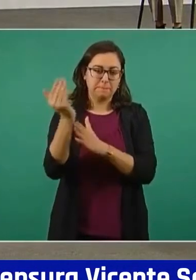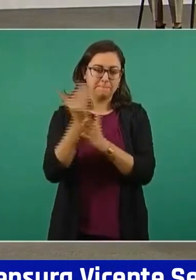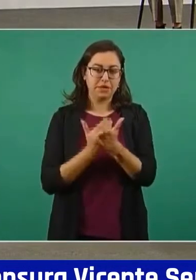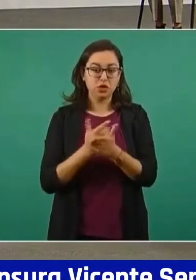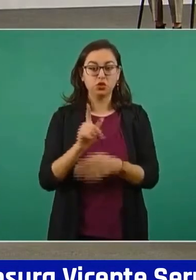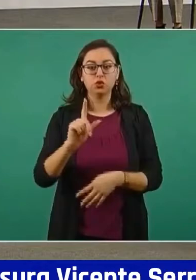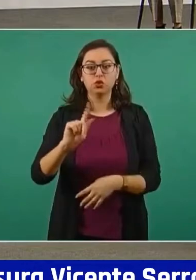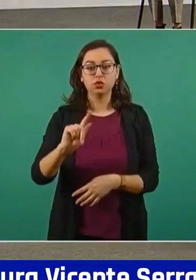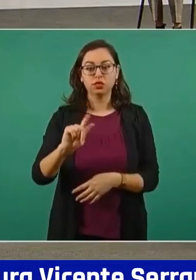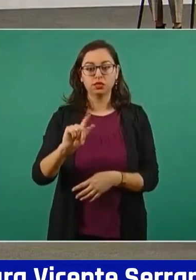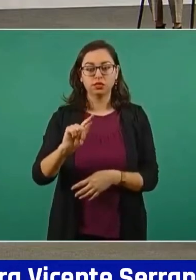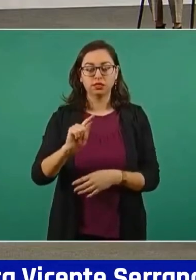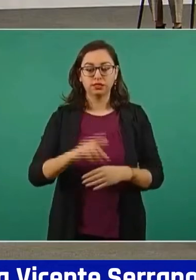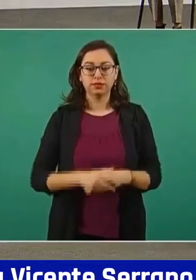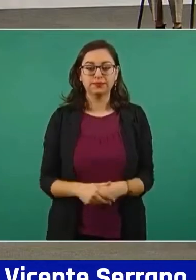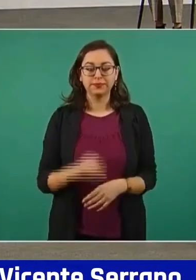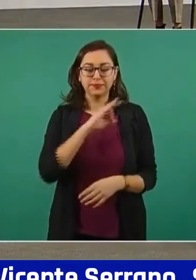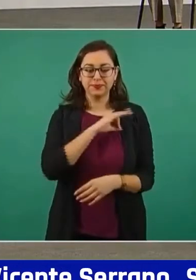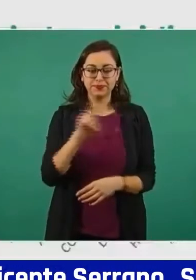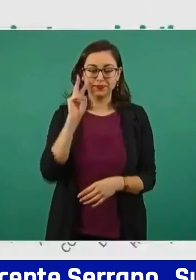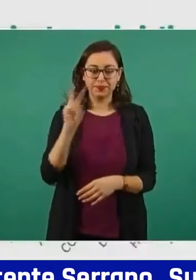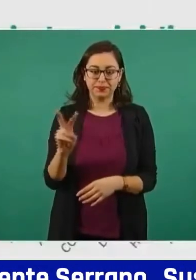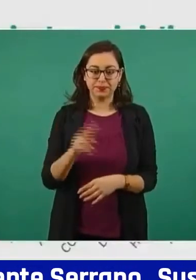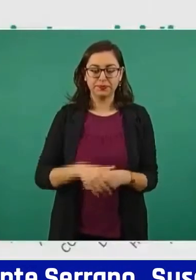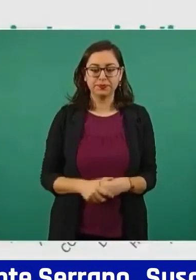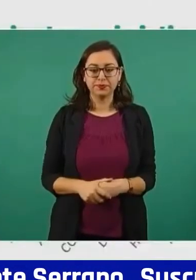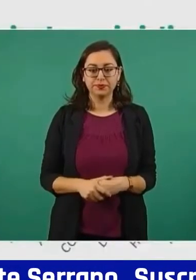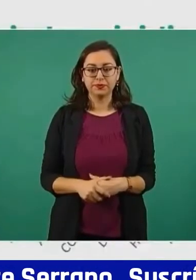Así se comportó el fin de semana.